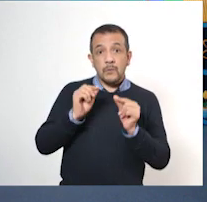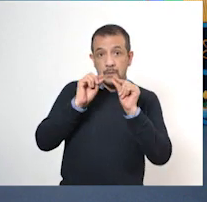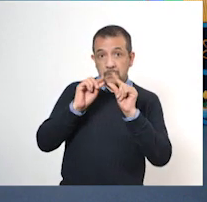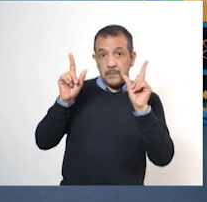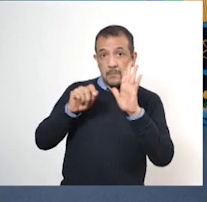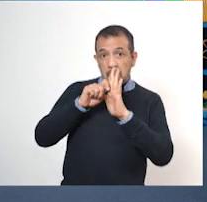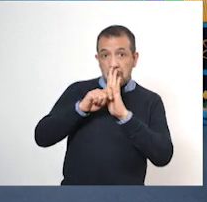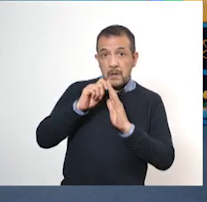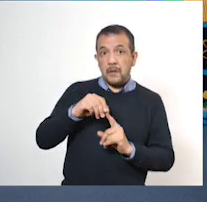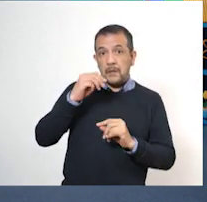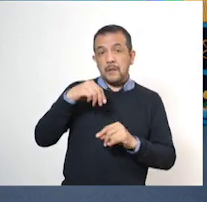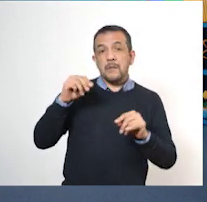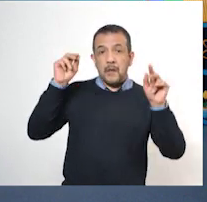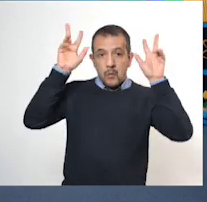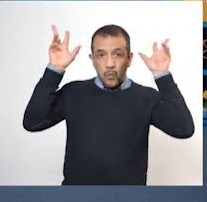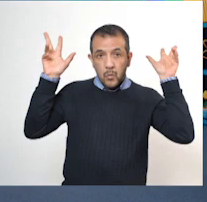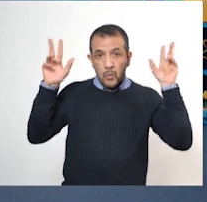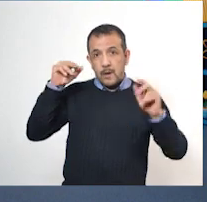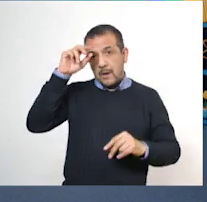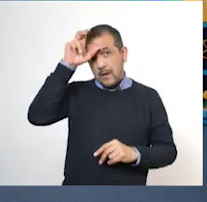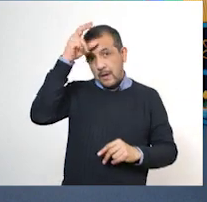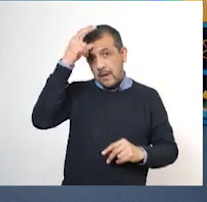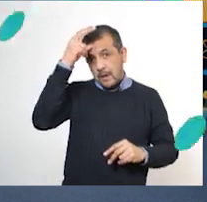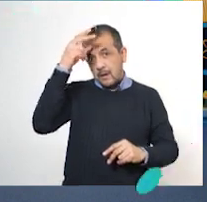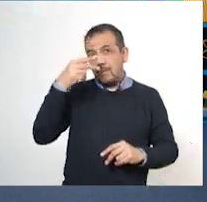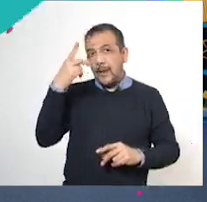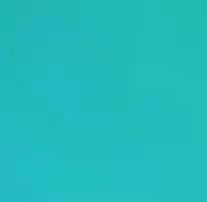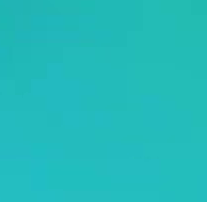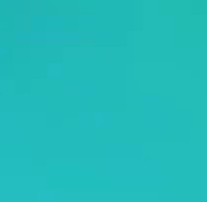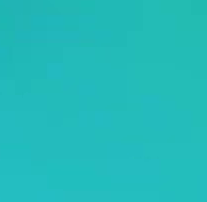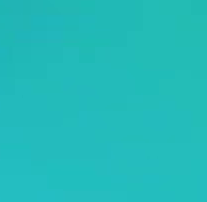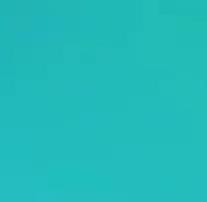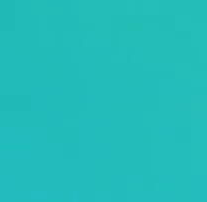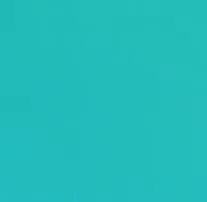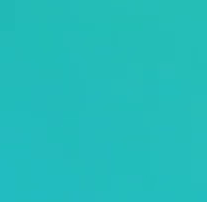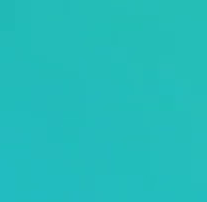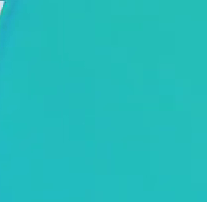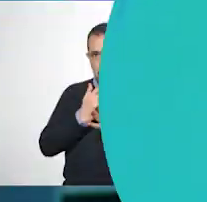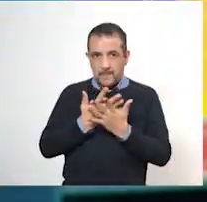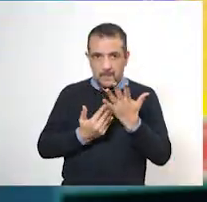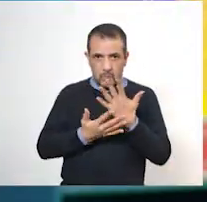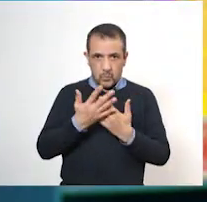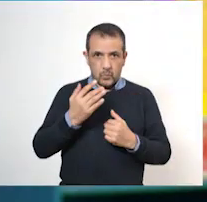listo que nos tiene algunos consejos sobre lavado de manos?